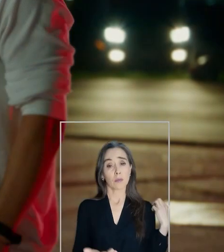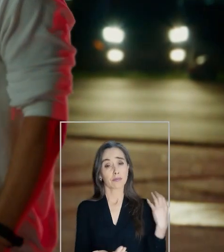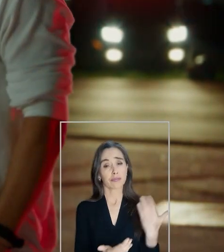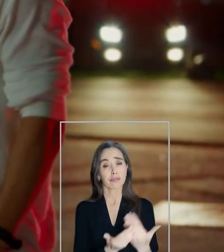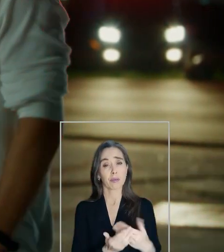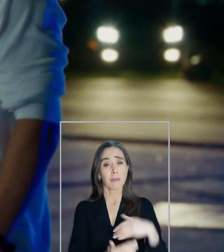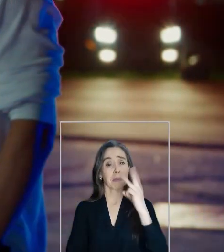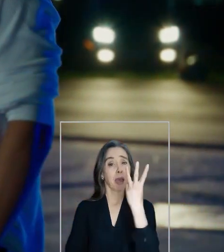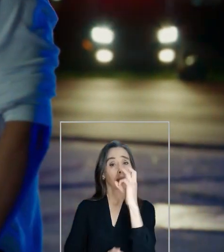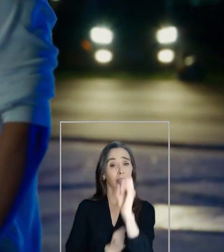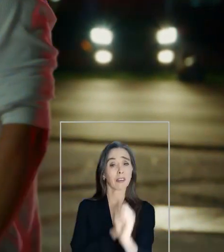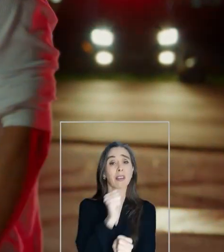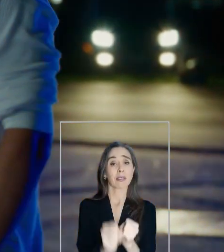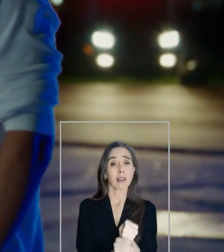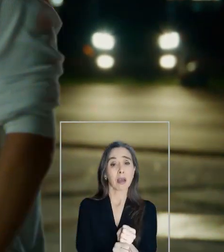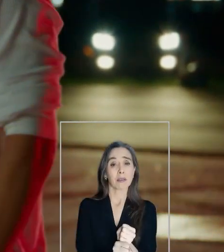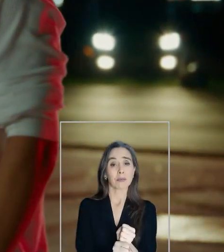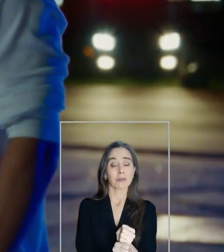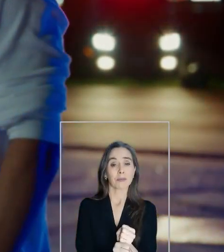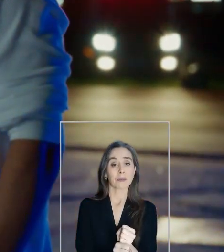Han pasado más de 30 años